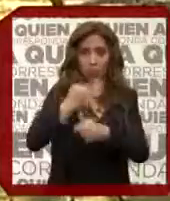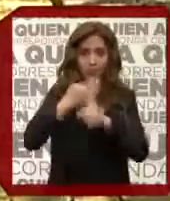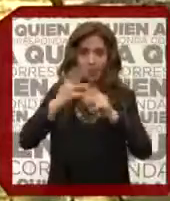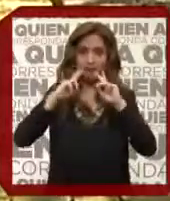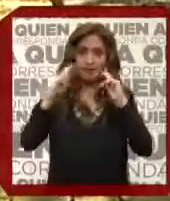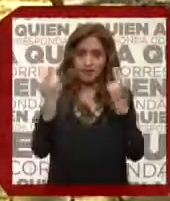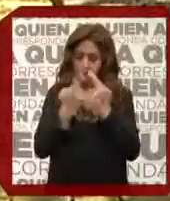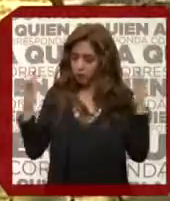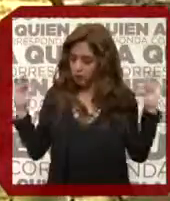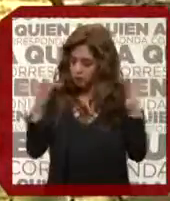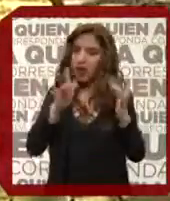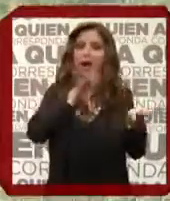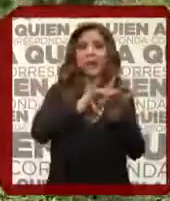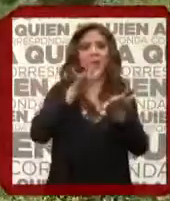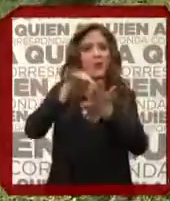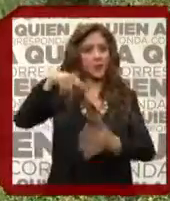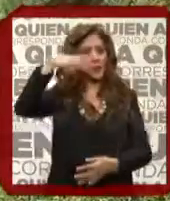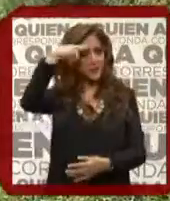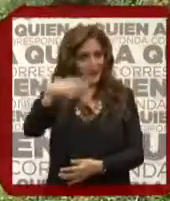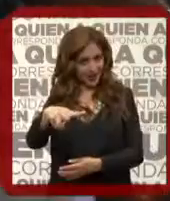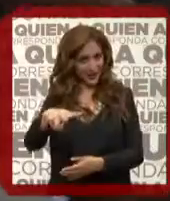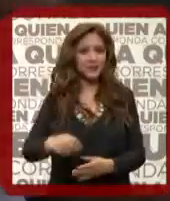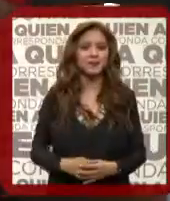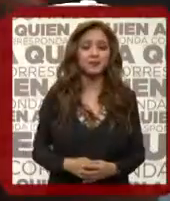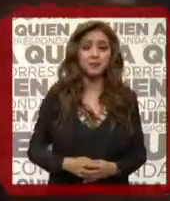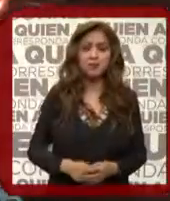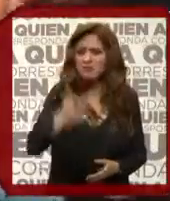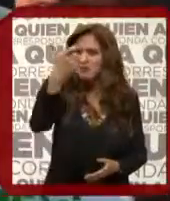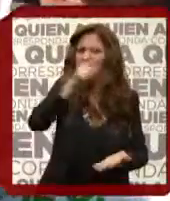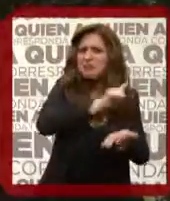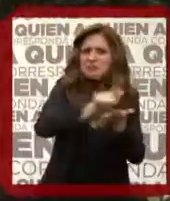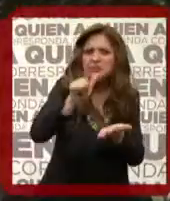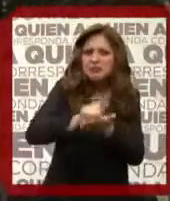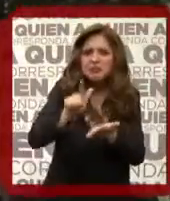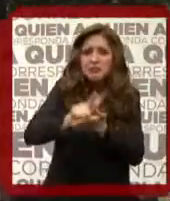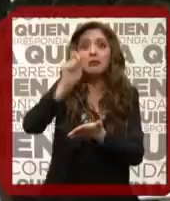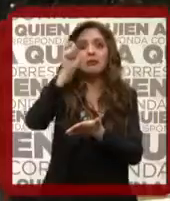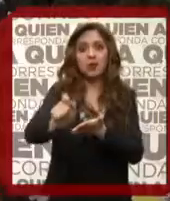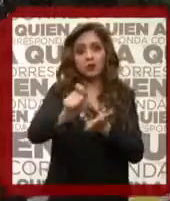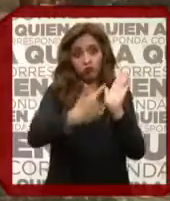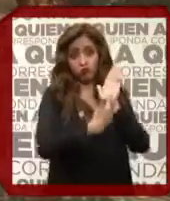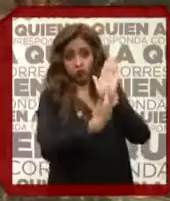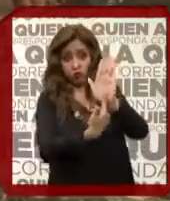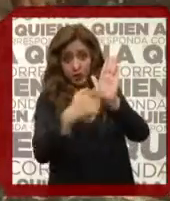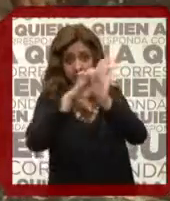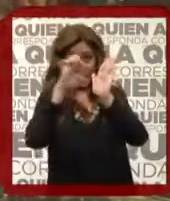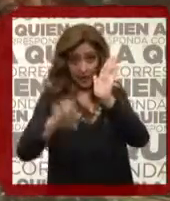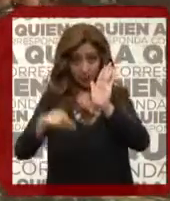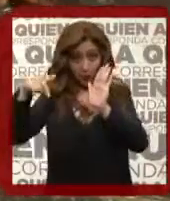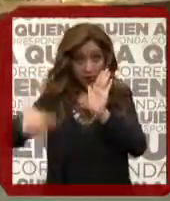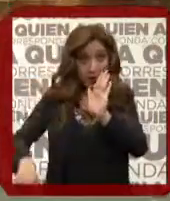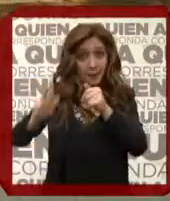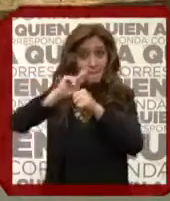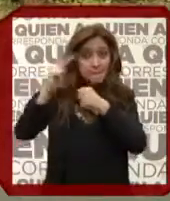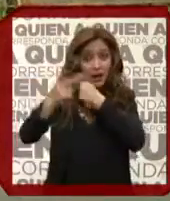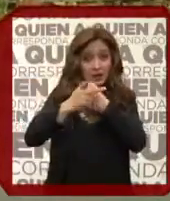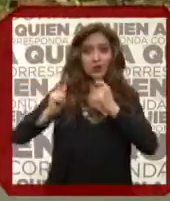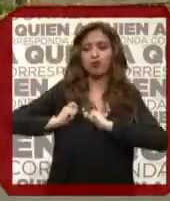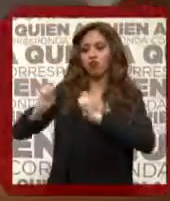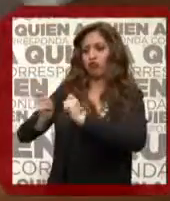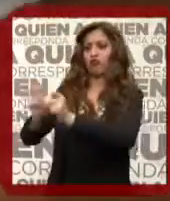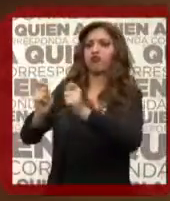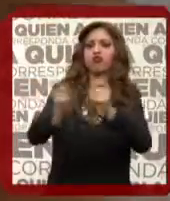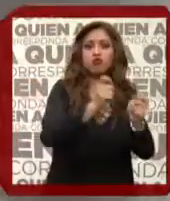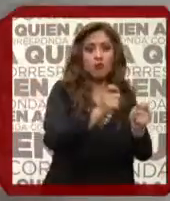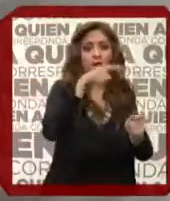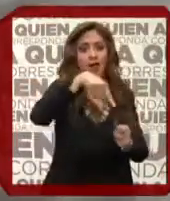aquí haciendo algo por México. Esta movilización de limpieza se ha convertido en un ejemplo fuera de nuestro país, al replicarse con éxito a través